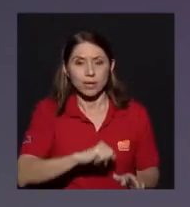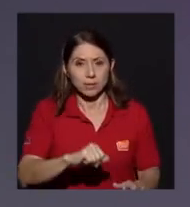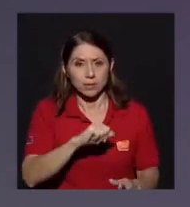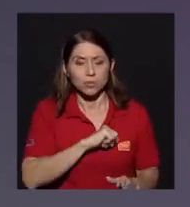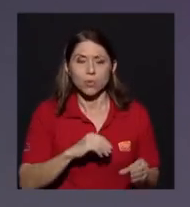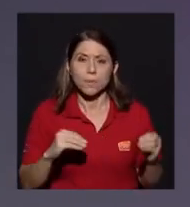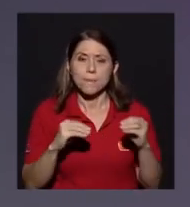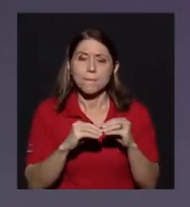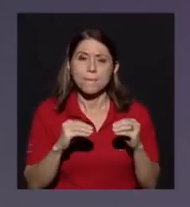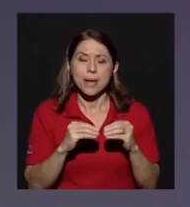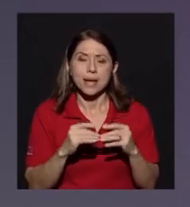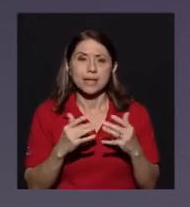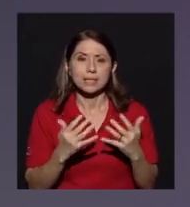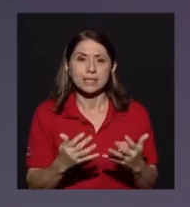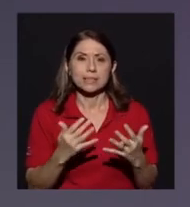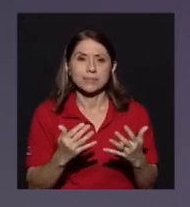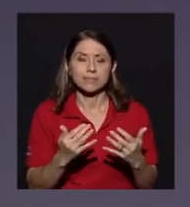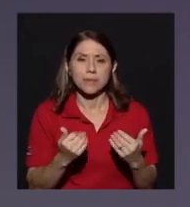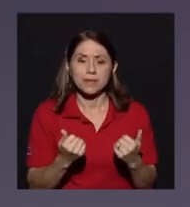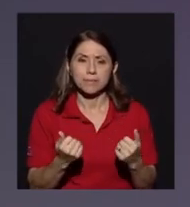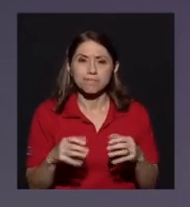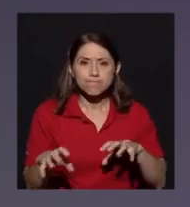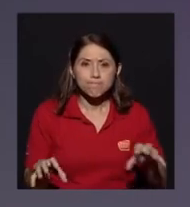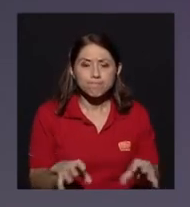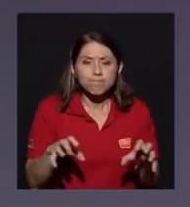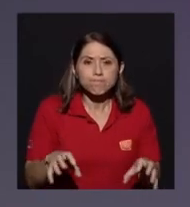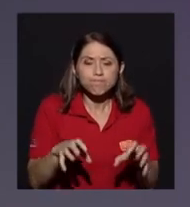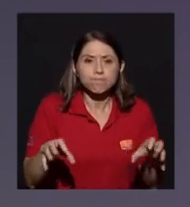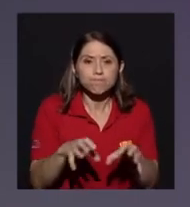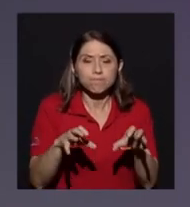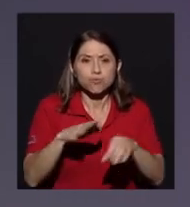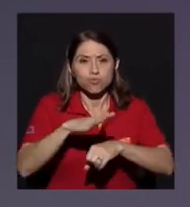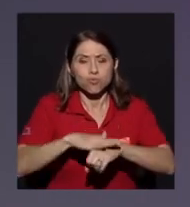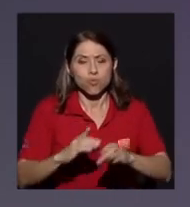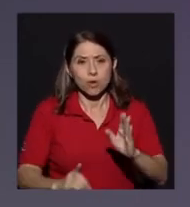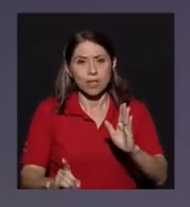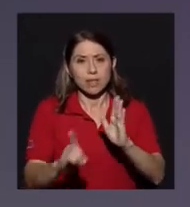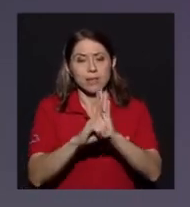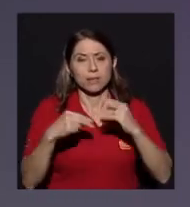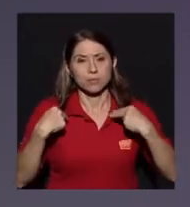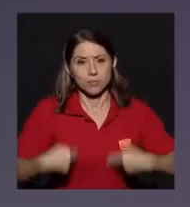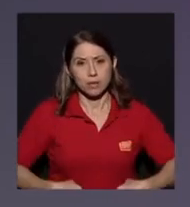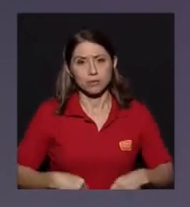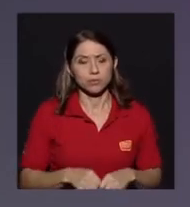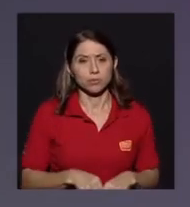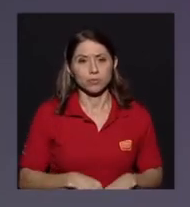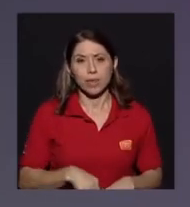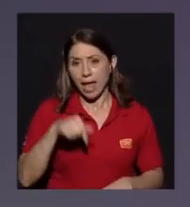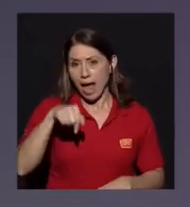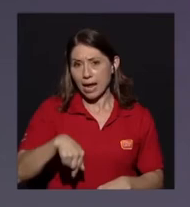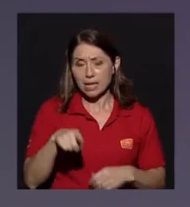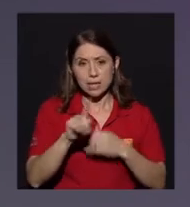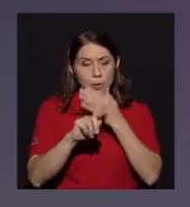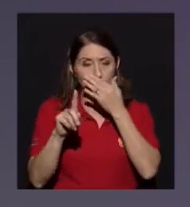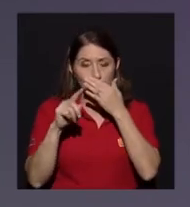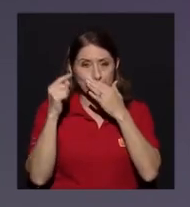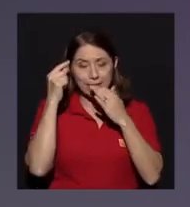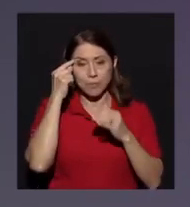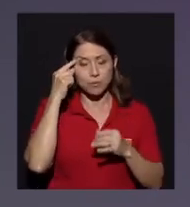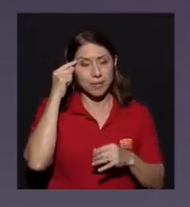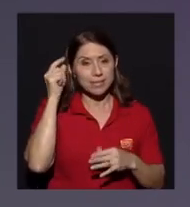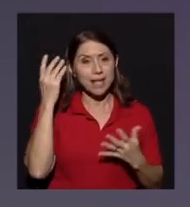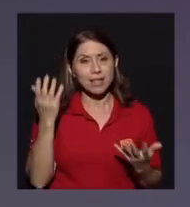más de proactiva con respecto al tema de los derechos humanos aquí no estamos pensando en